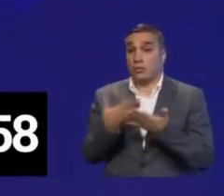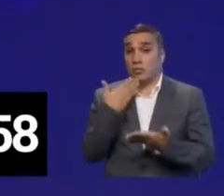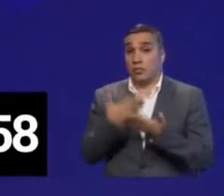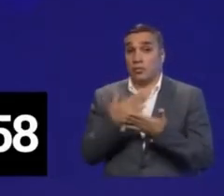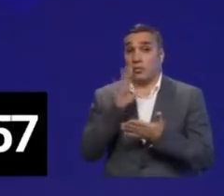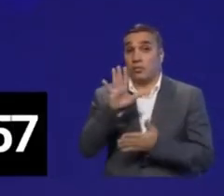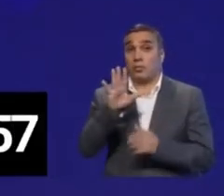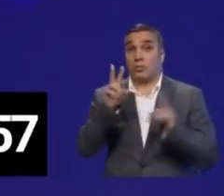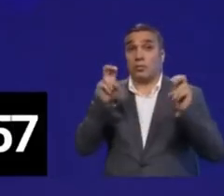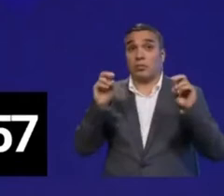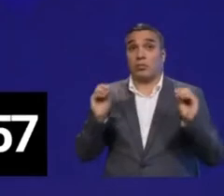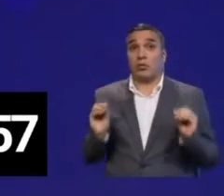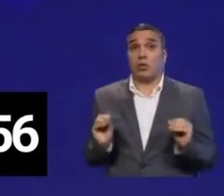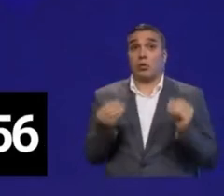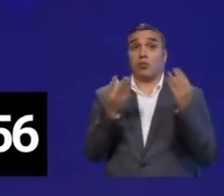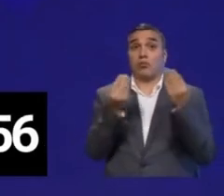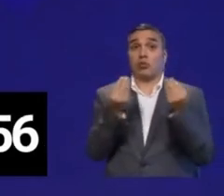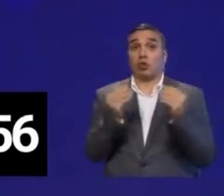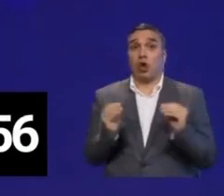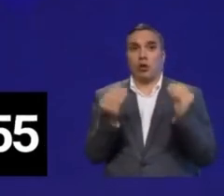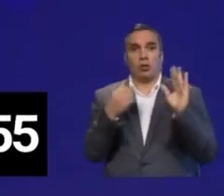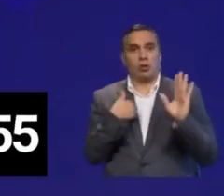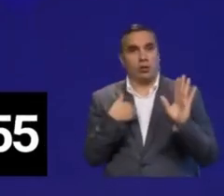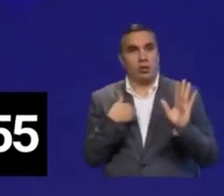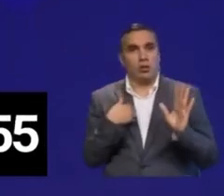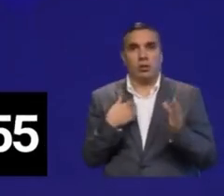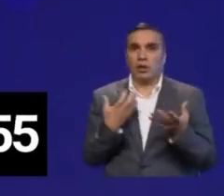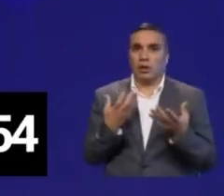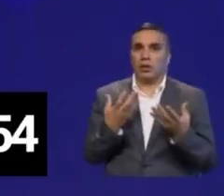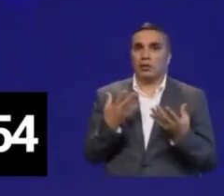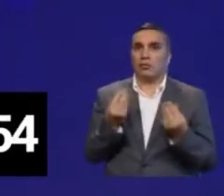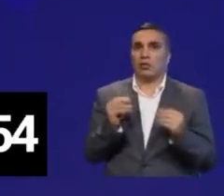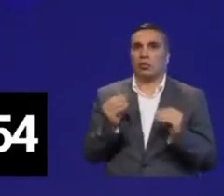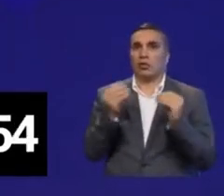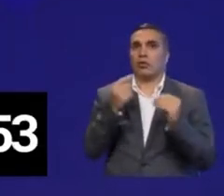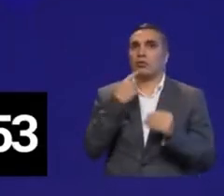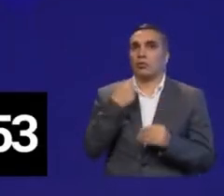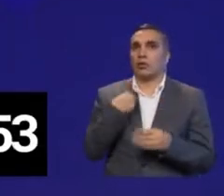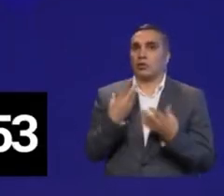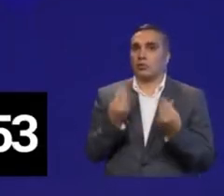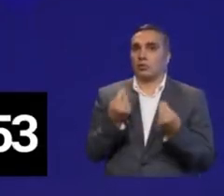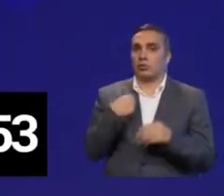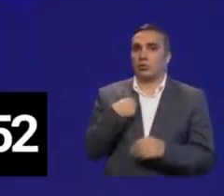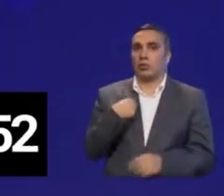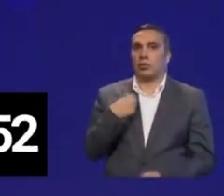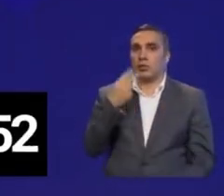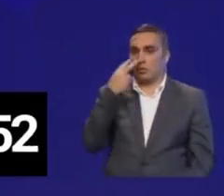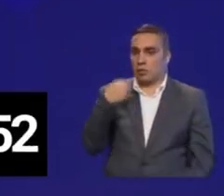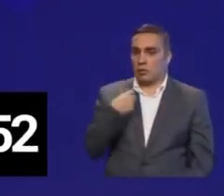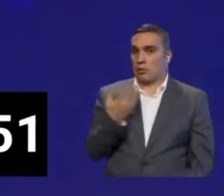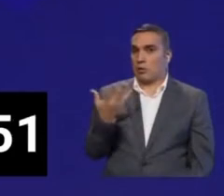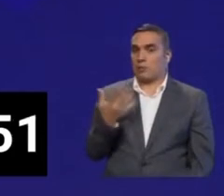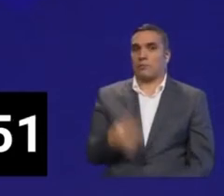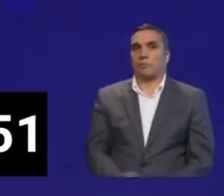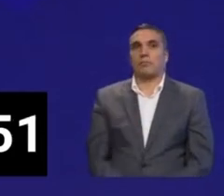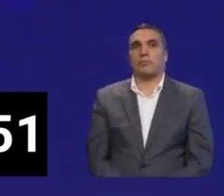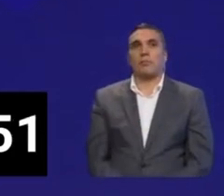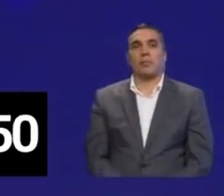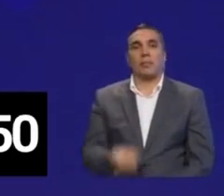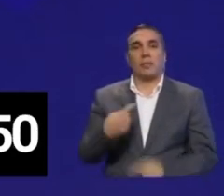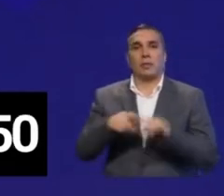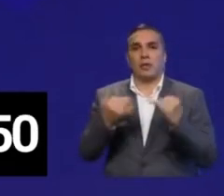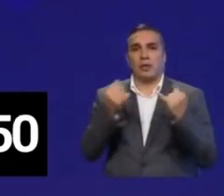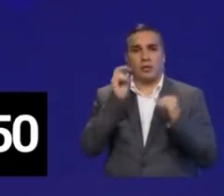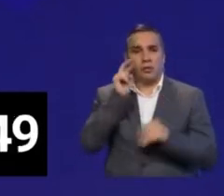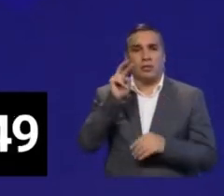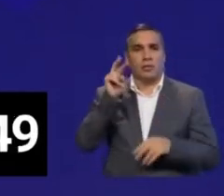eso de tan joven. Quisiera sentirme tan joven como me han dicho en la última semana que me veo. De hecho, más bien viendo de cerca la